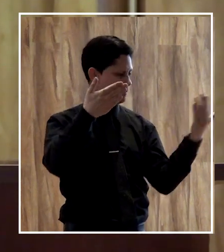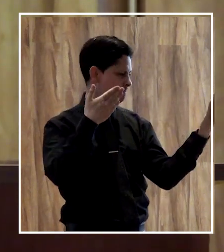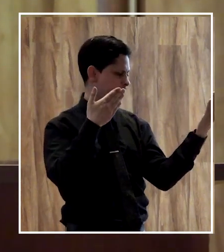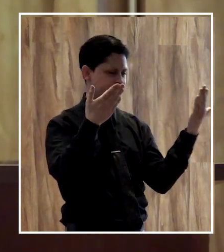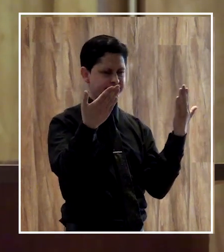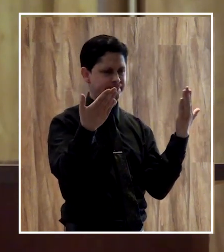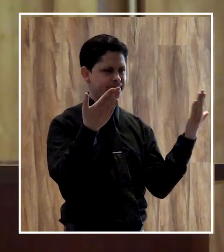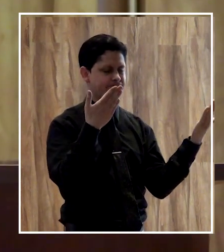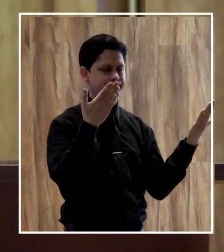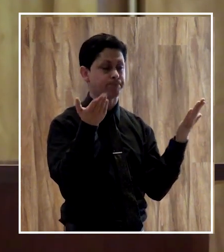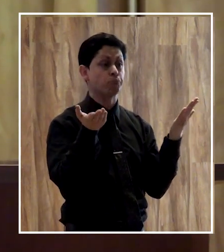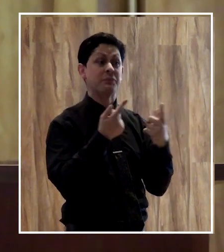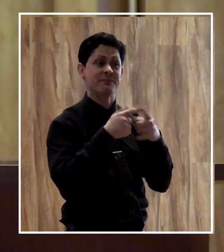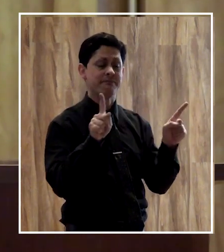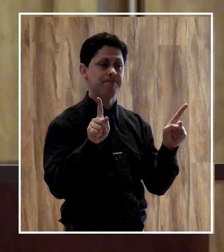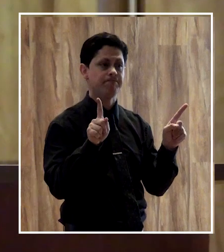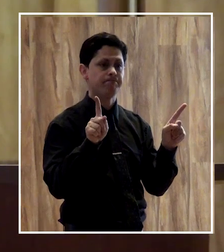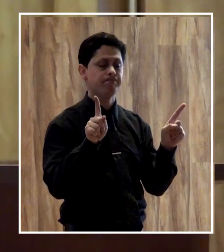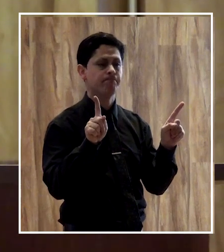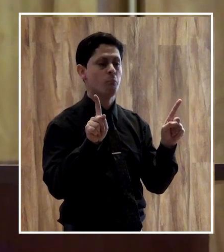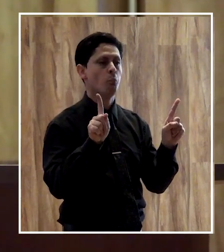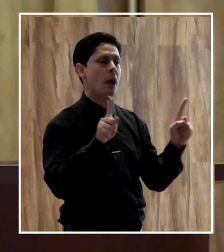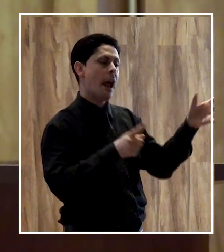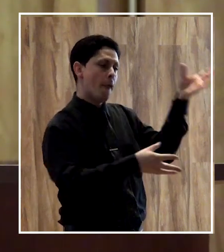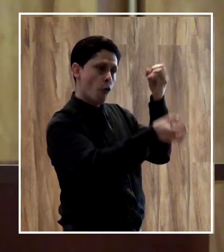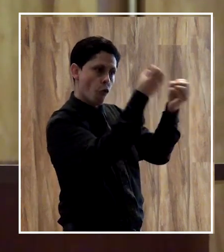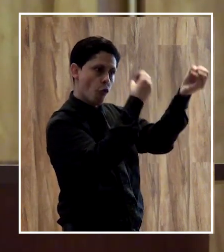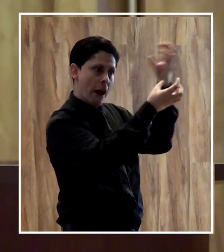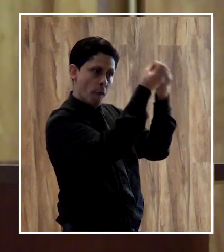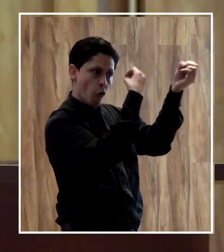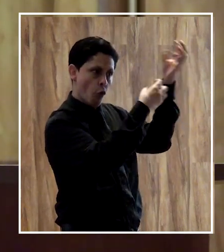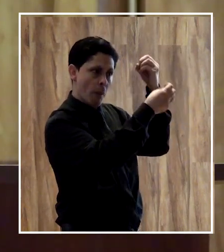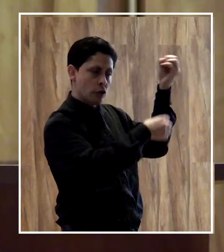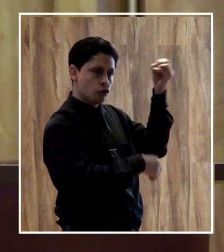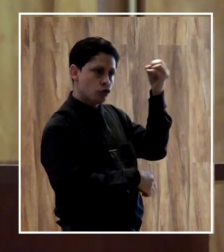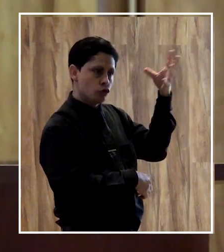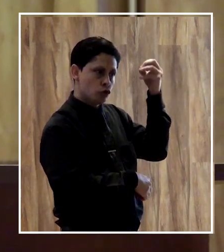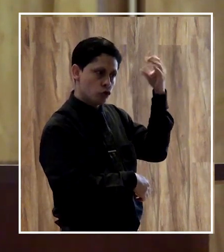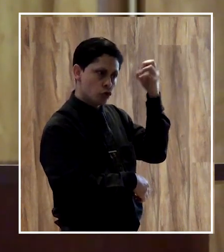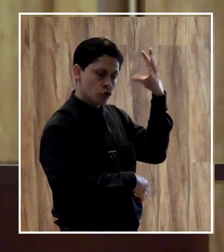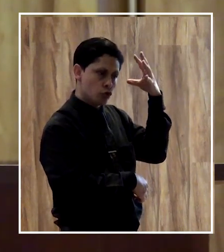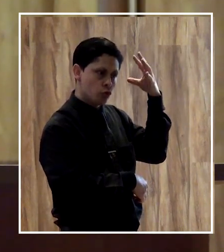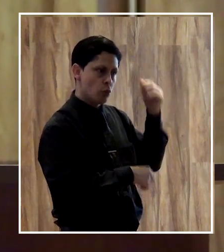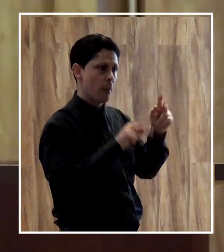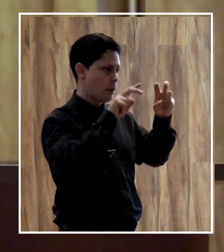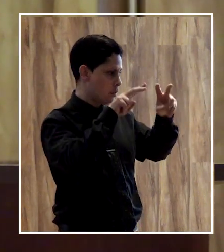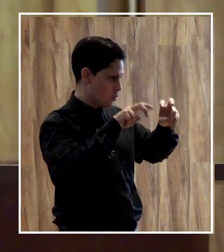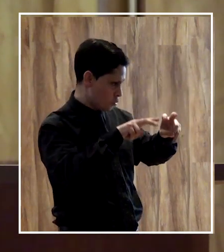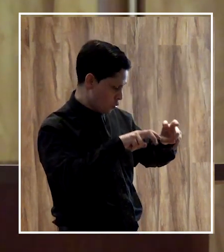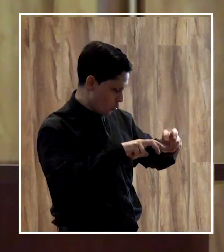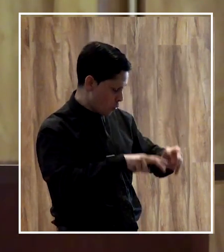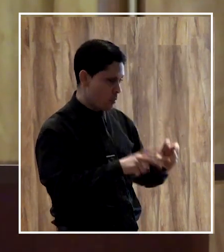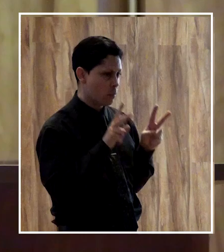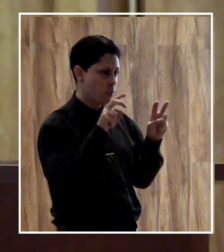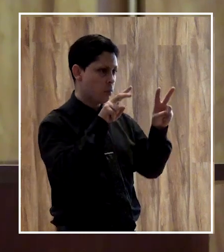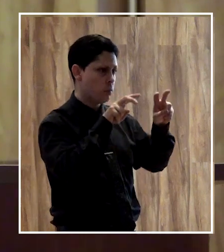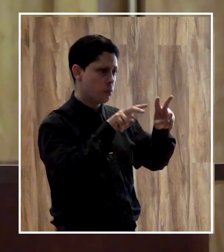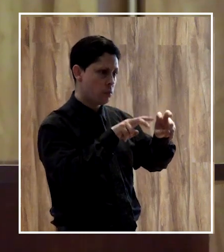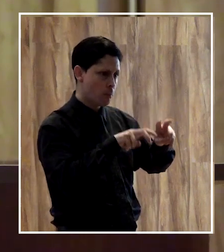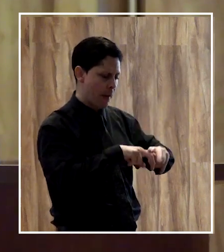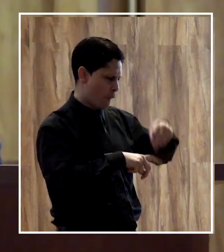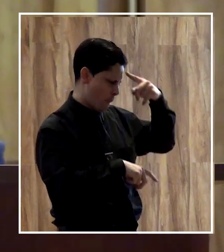hoy día para que la formación del investigador se hiciera de manera mucho